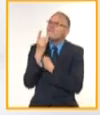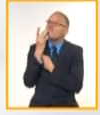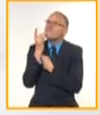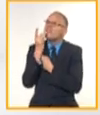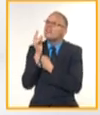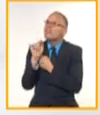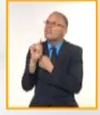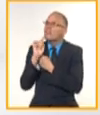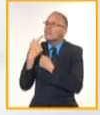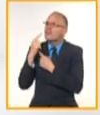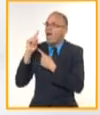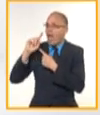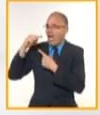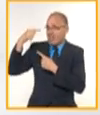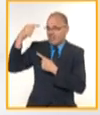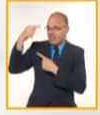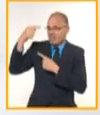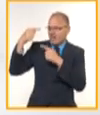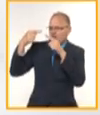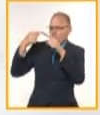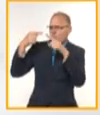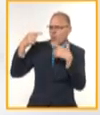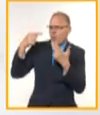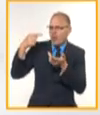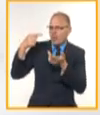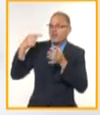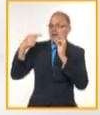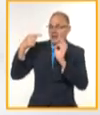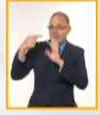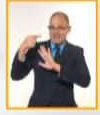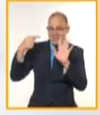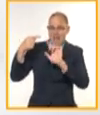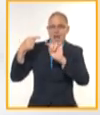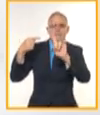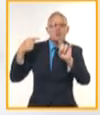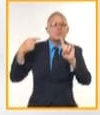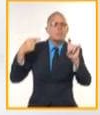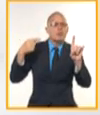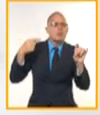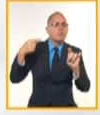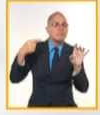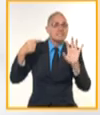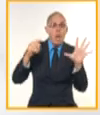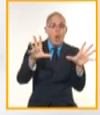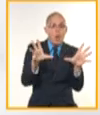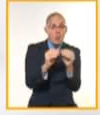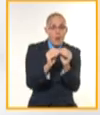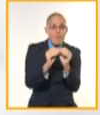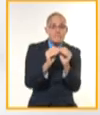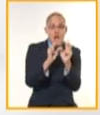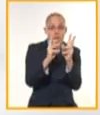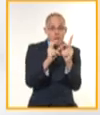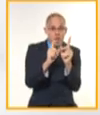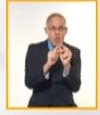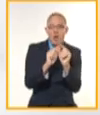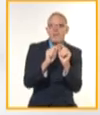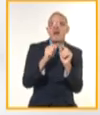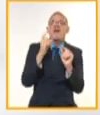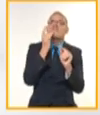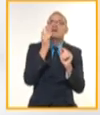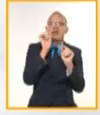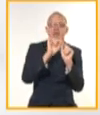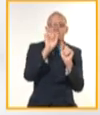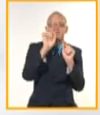de aprobación que da el promedio de todas las encuestas, no solo esta que les comenté, que son las últimas que se han hecho. Y el rojo es el nivel